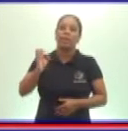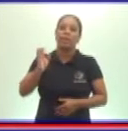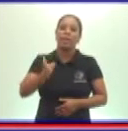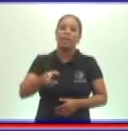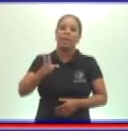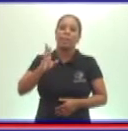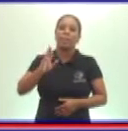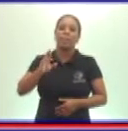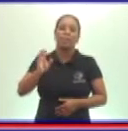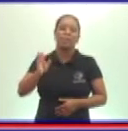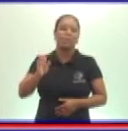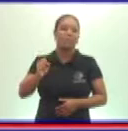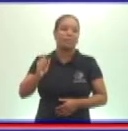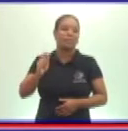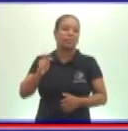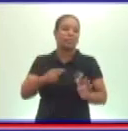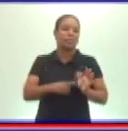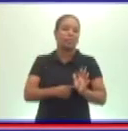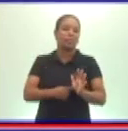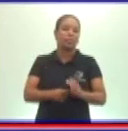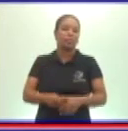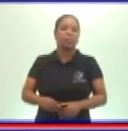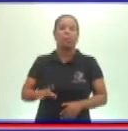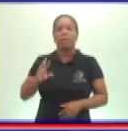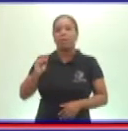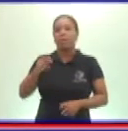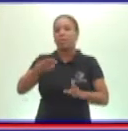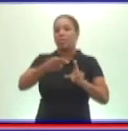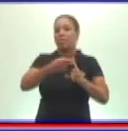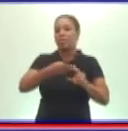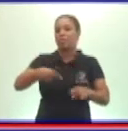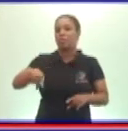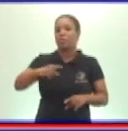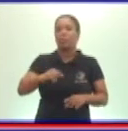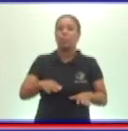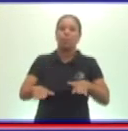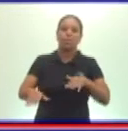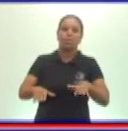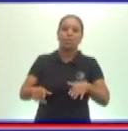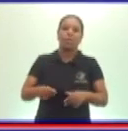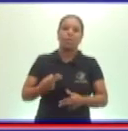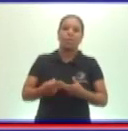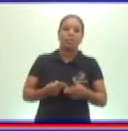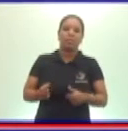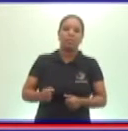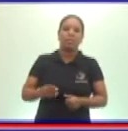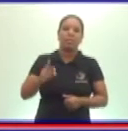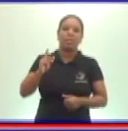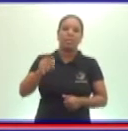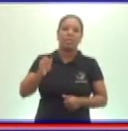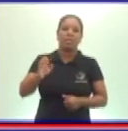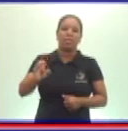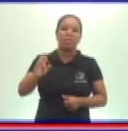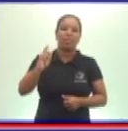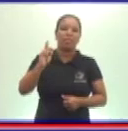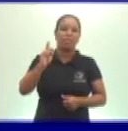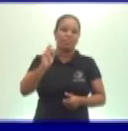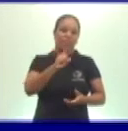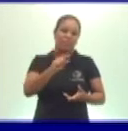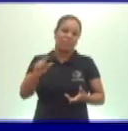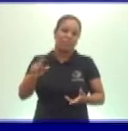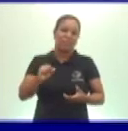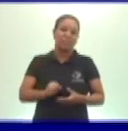y usted tendrá que estar en condiciones de elaborar las definiciones de esas representaciones que ustedes